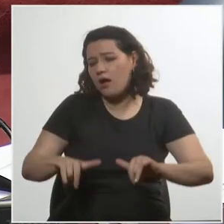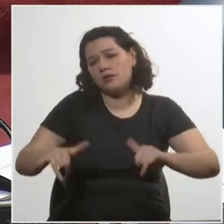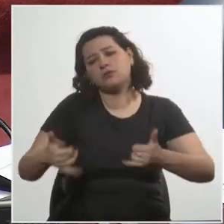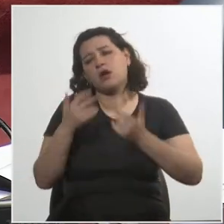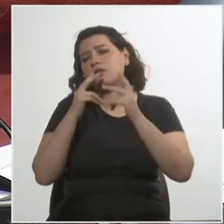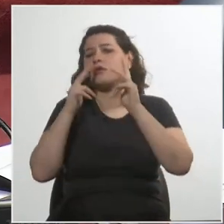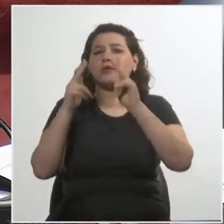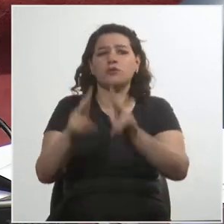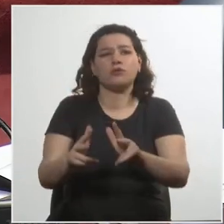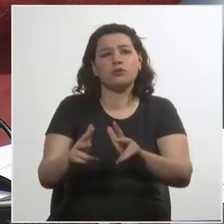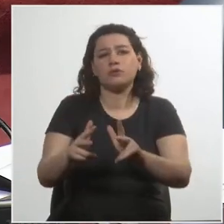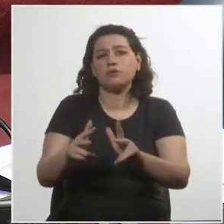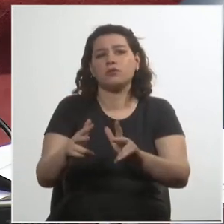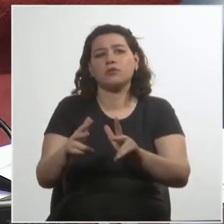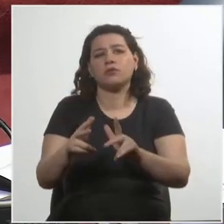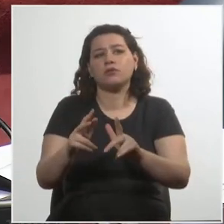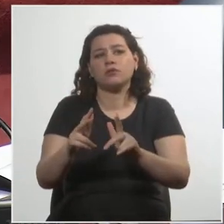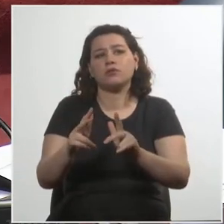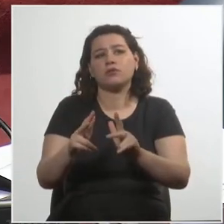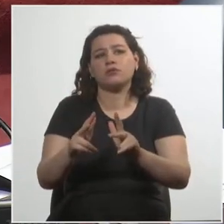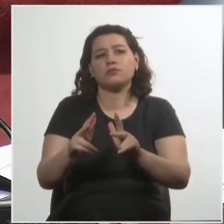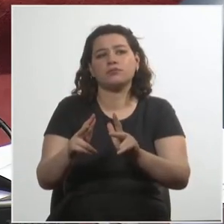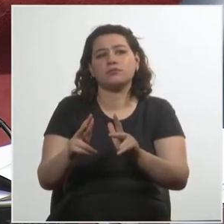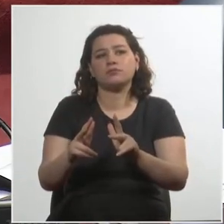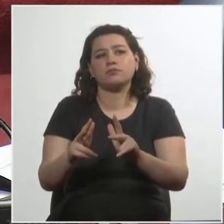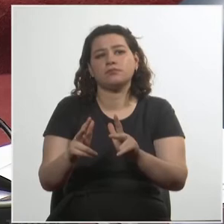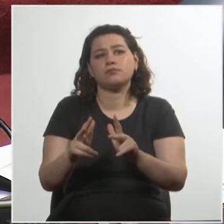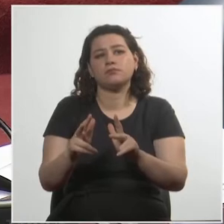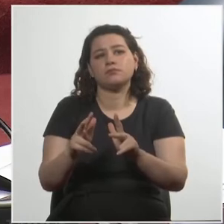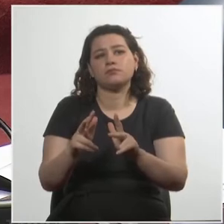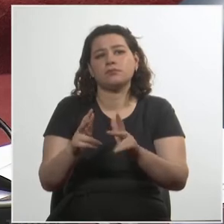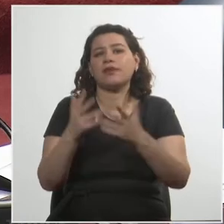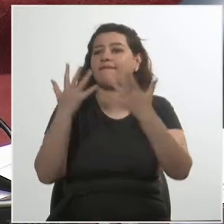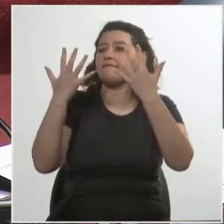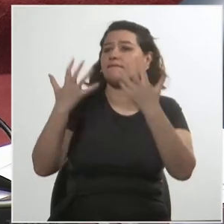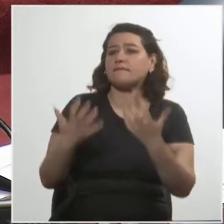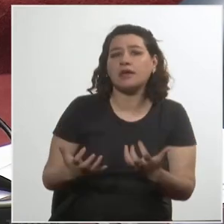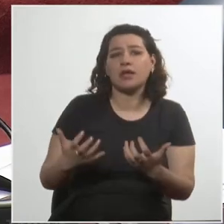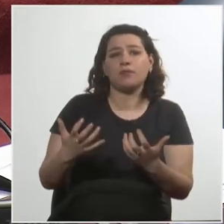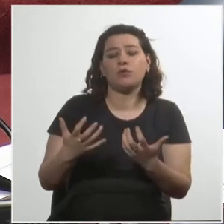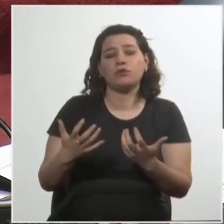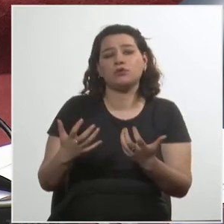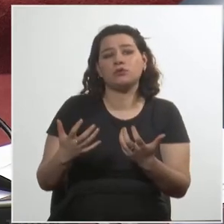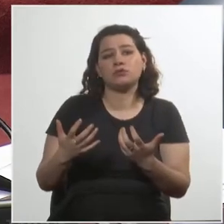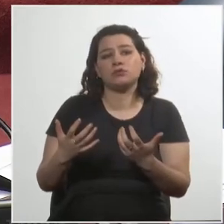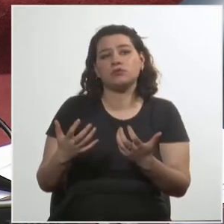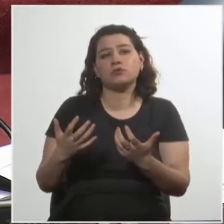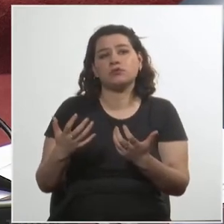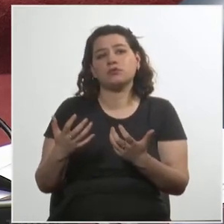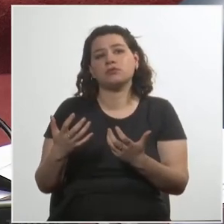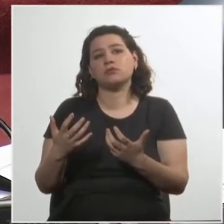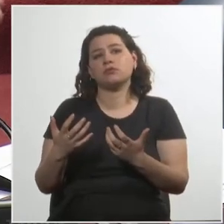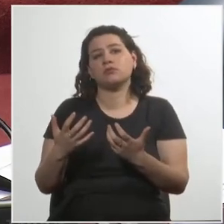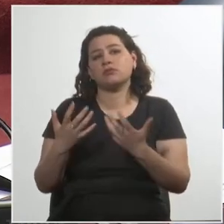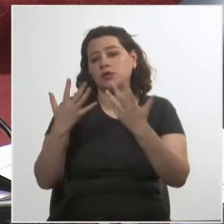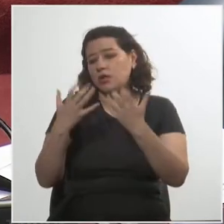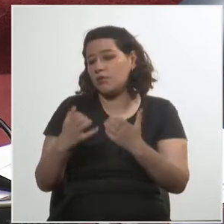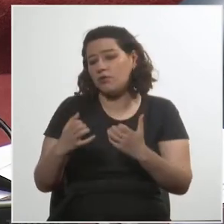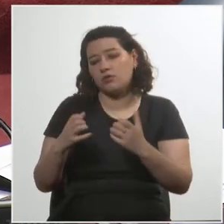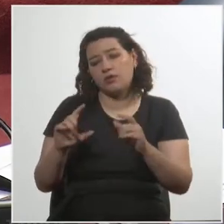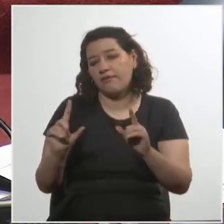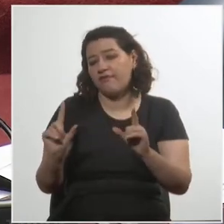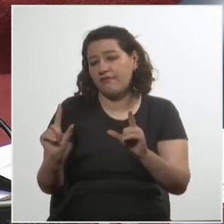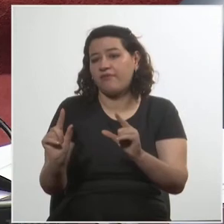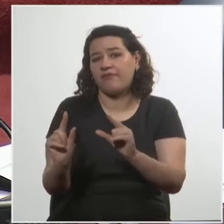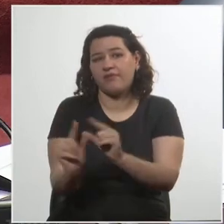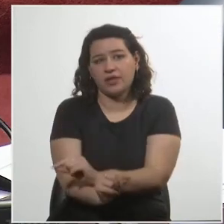expresado nos lleva a la voluntad de ir y seguir cerrando